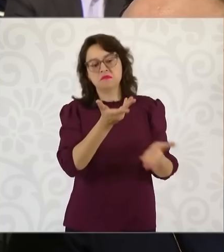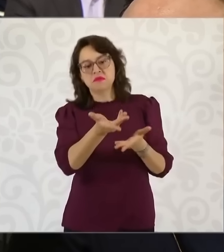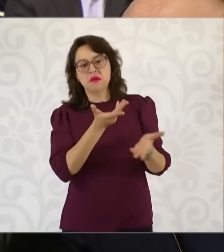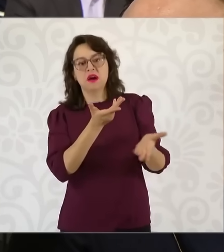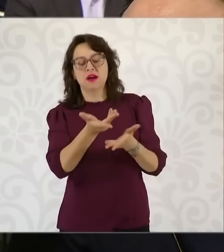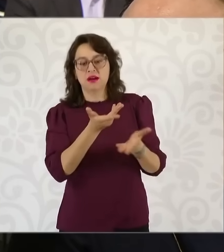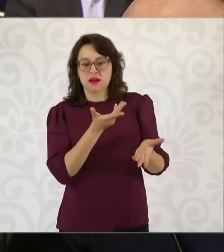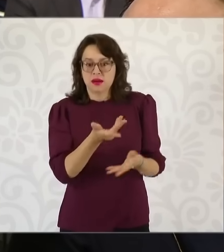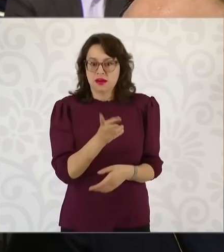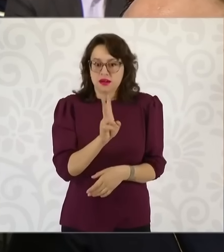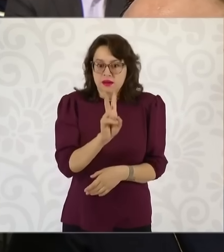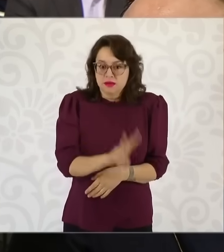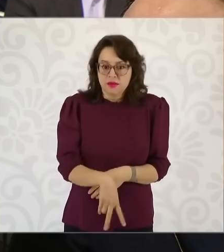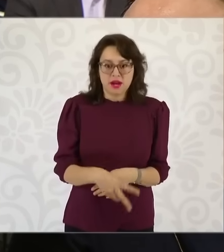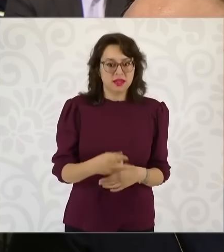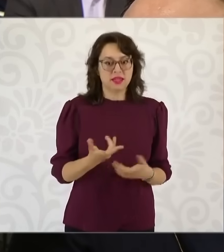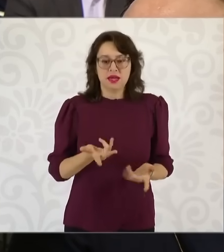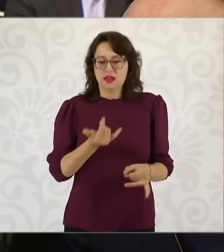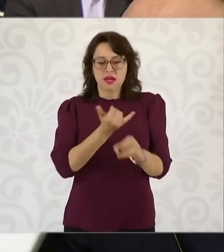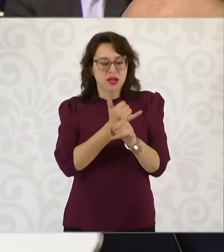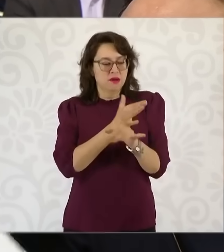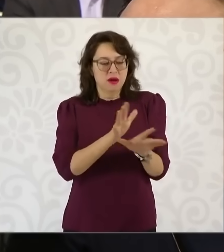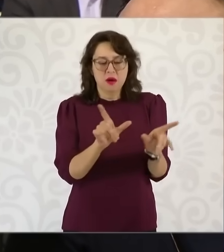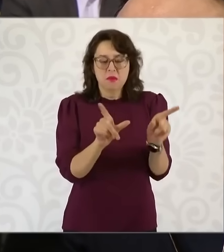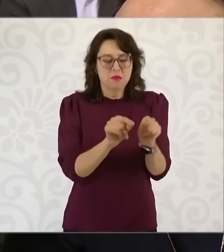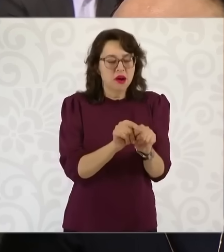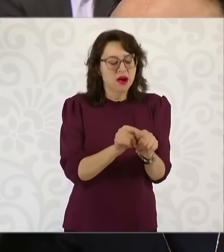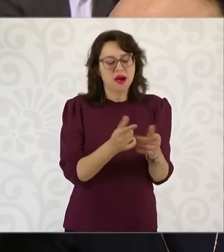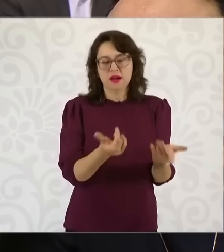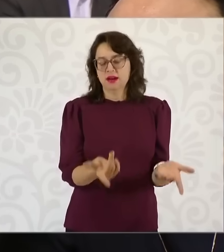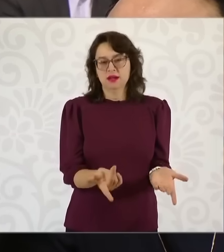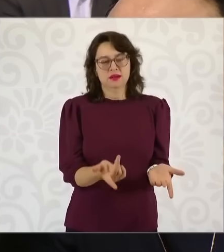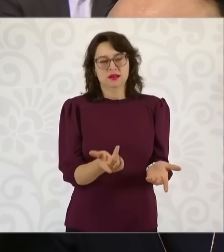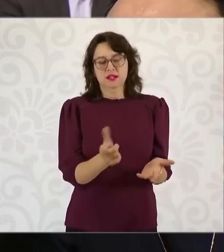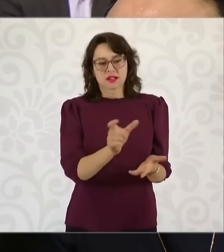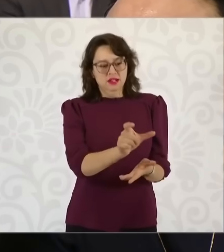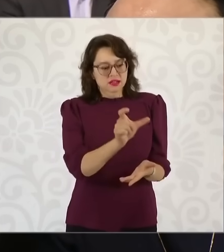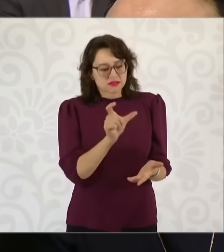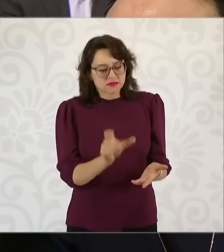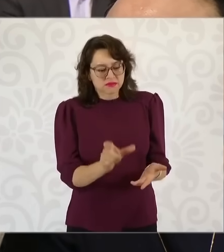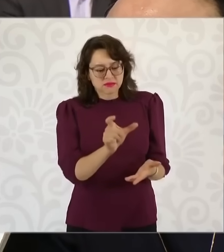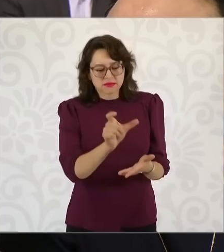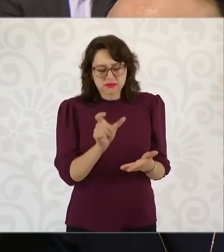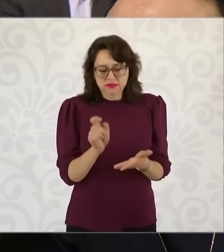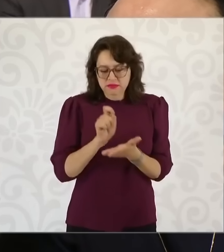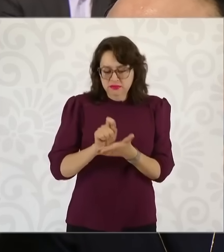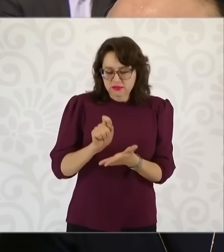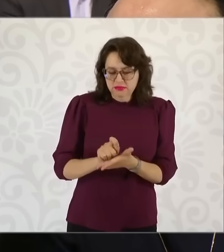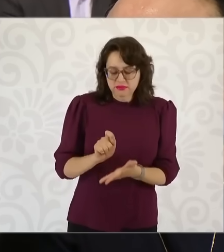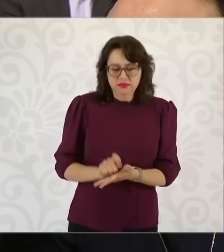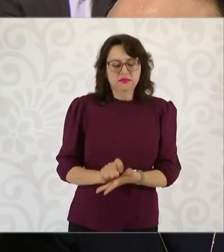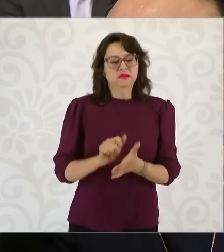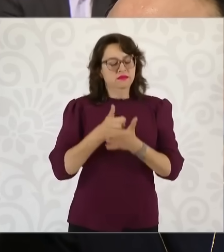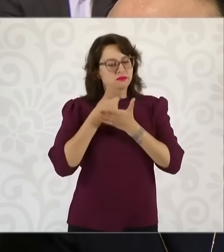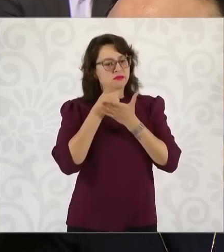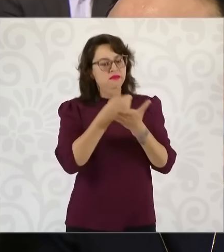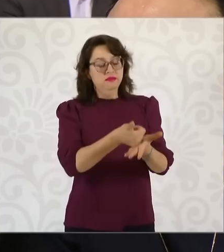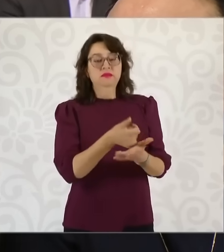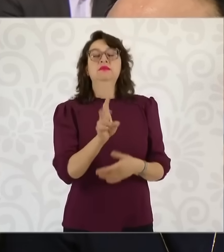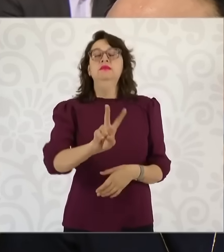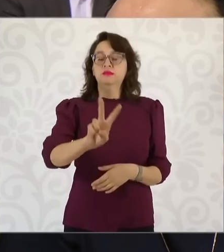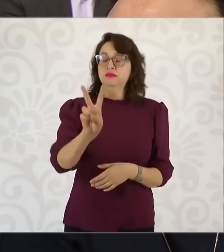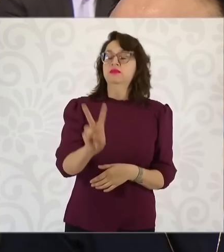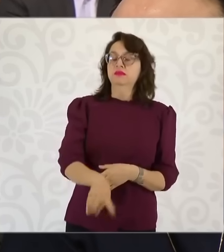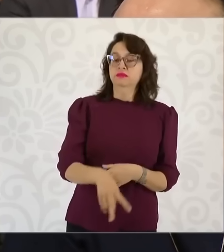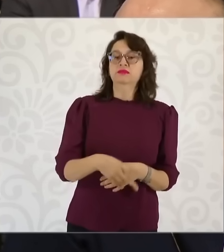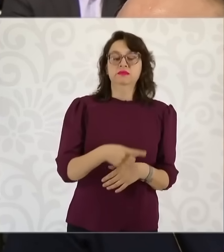piden realmente una mínima información, tener la cura a la mano, tener pues tal vez la identificación oficial y les han ayudado ciertamente, sí,